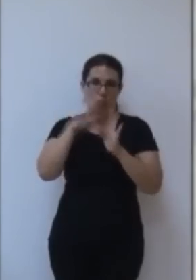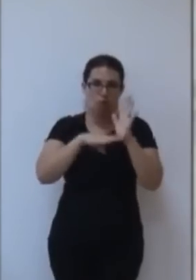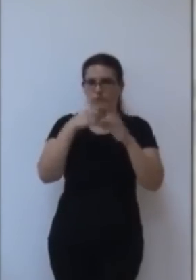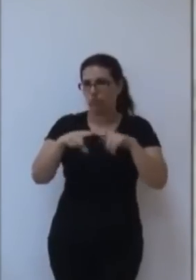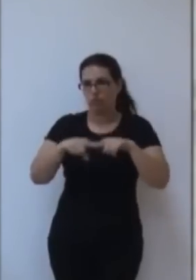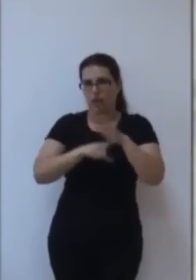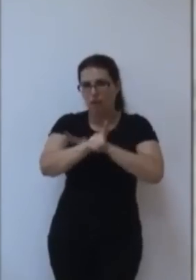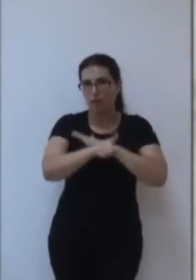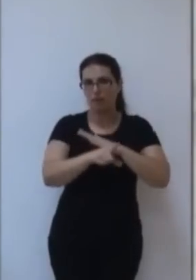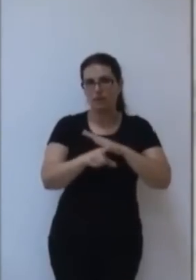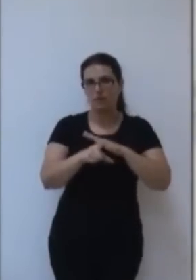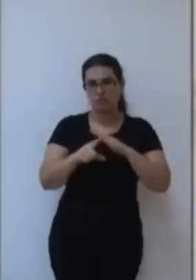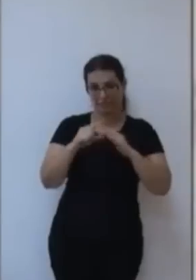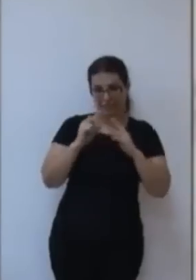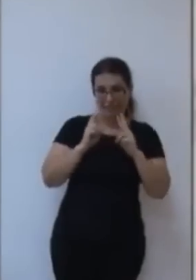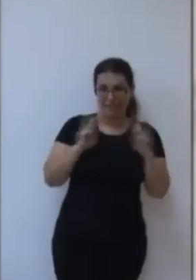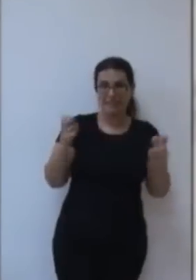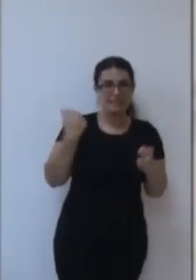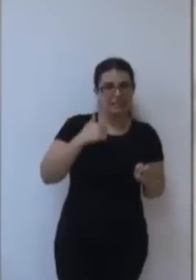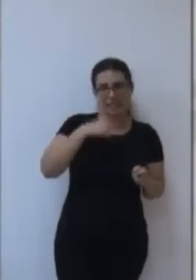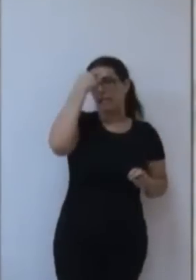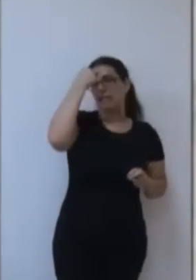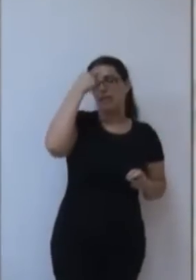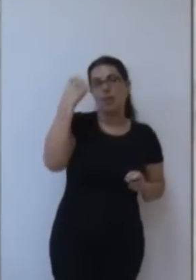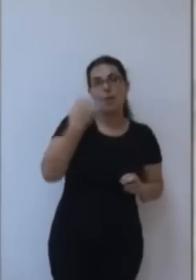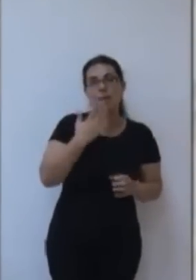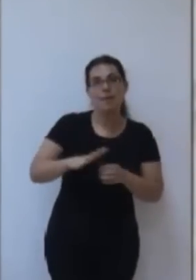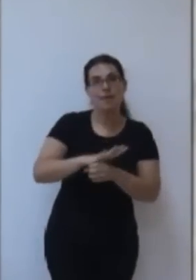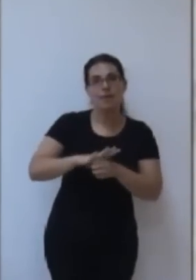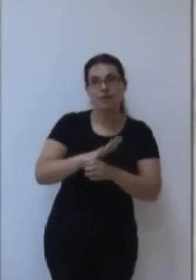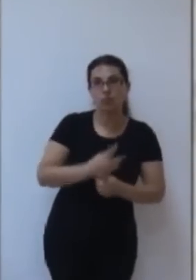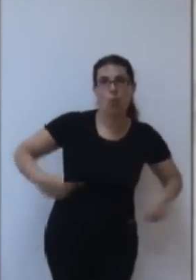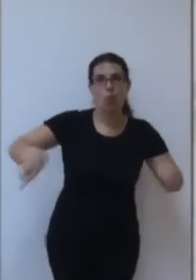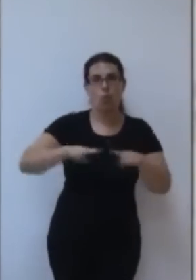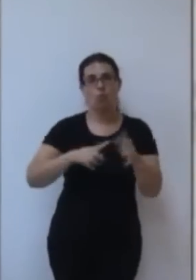inicio en que a todo el ámbito nos beneficie,